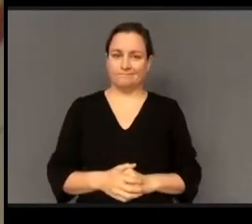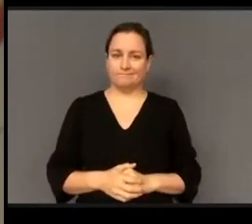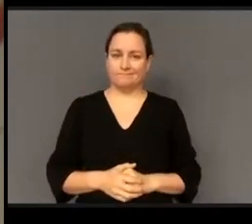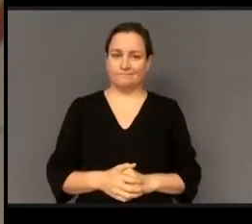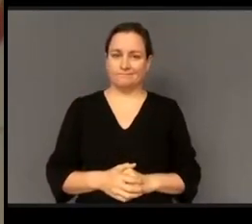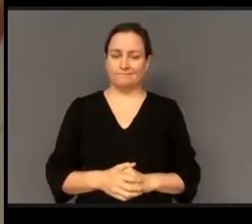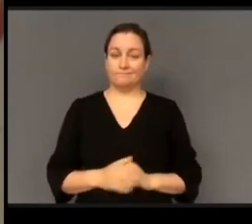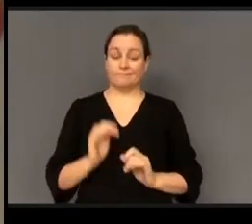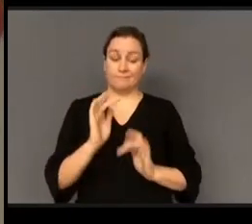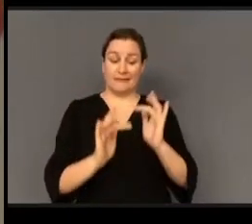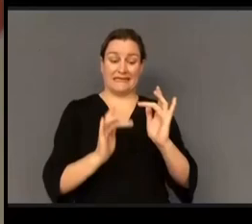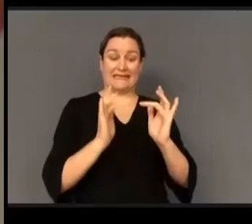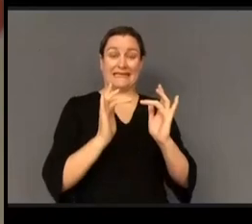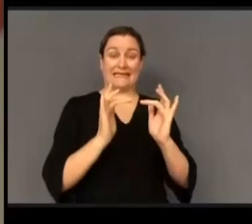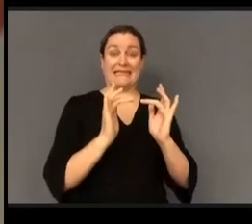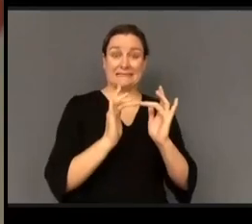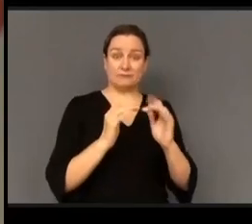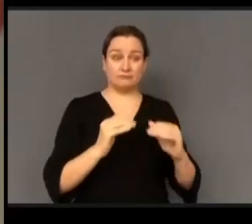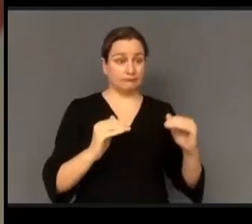Una Internet